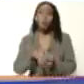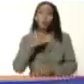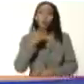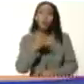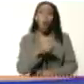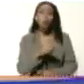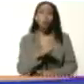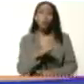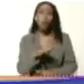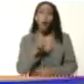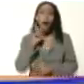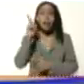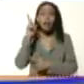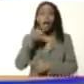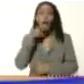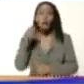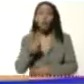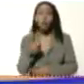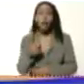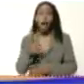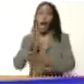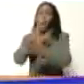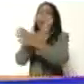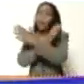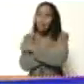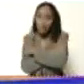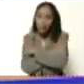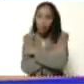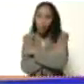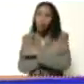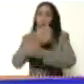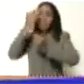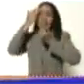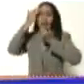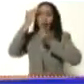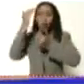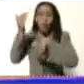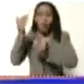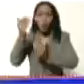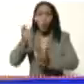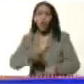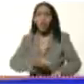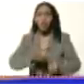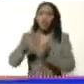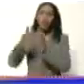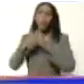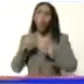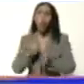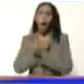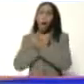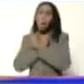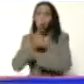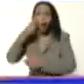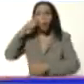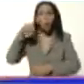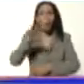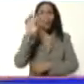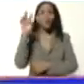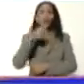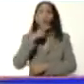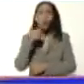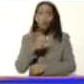en Moscú abrazando saludando y llevándole todo nuestro amor al pueblo de Rusia